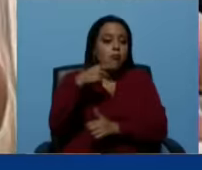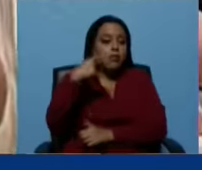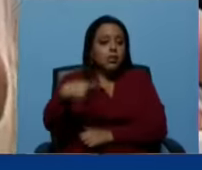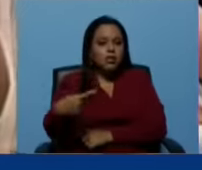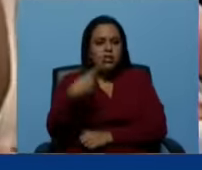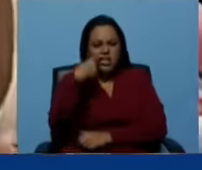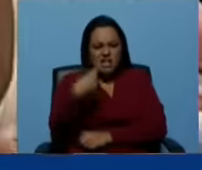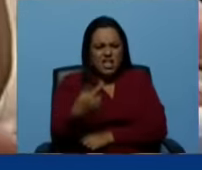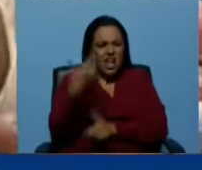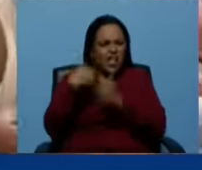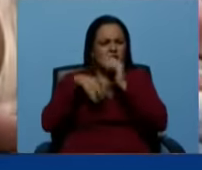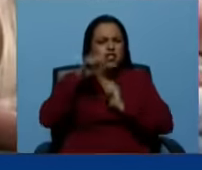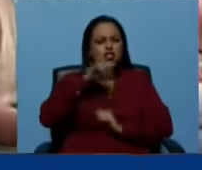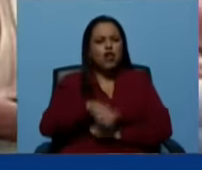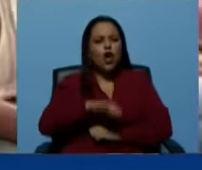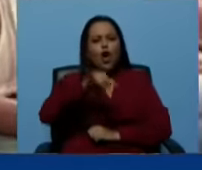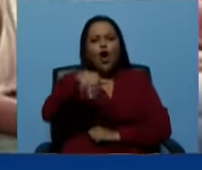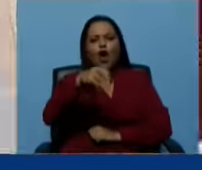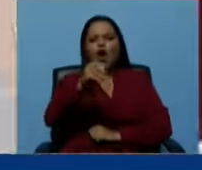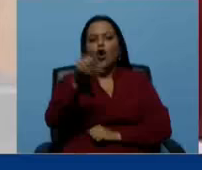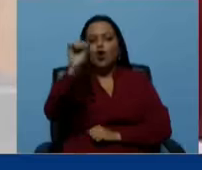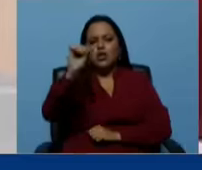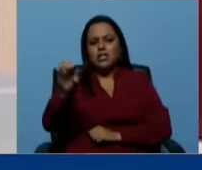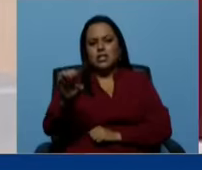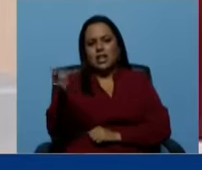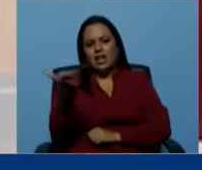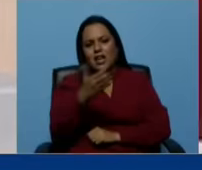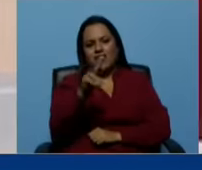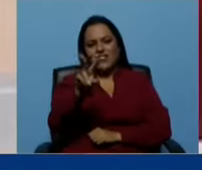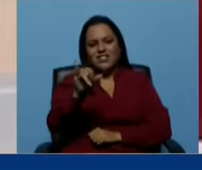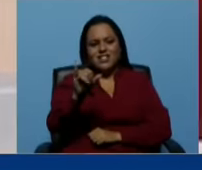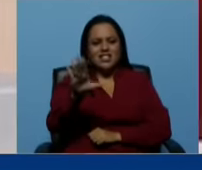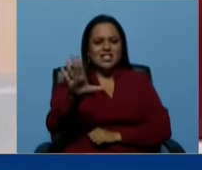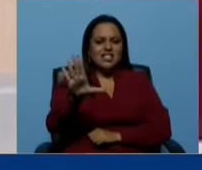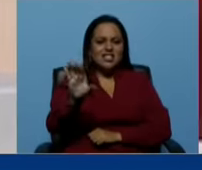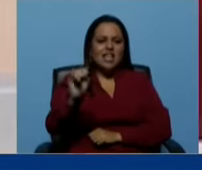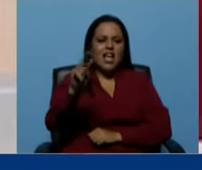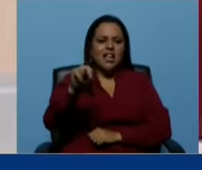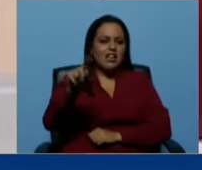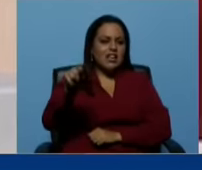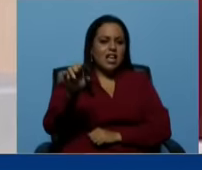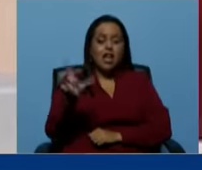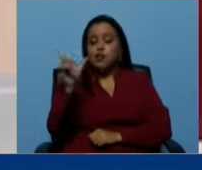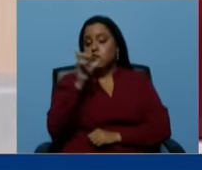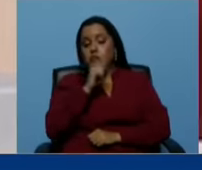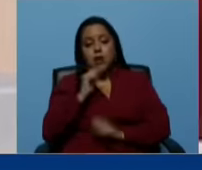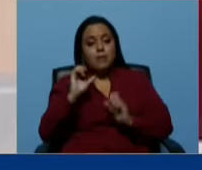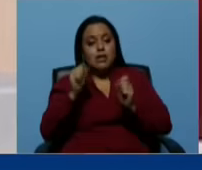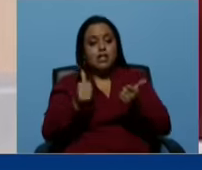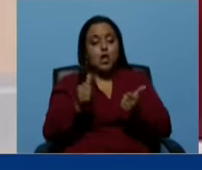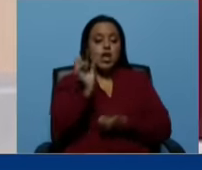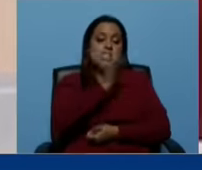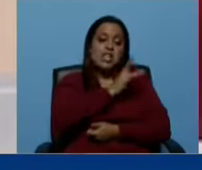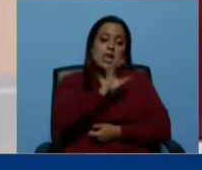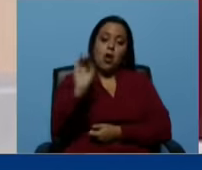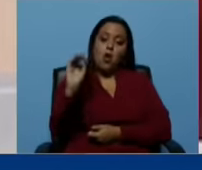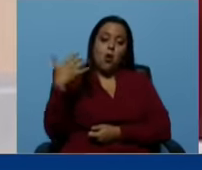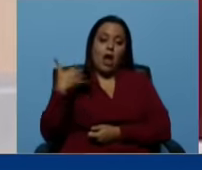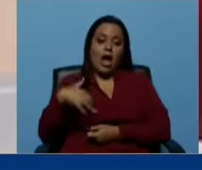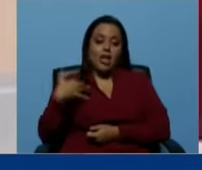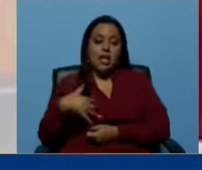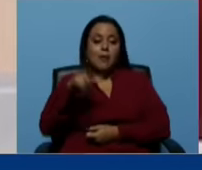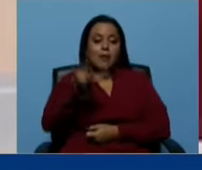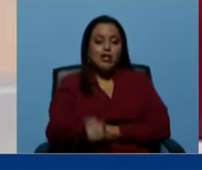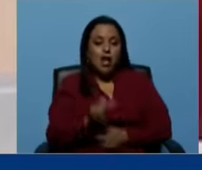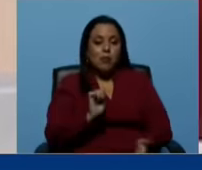José Vicente Rangel, no empezó en el Chile de Pinochet ni en Argentina de Videla. La figura del torturado y